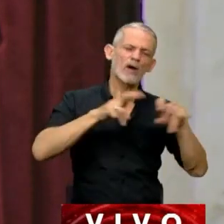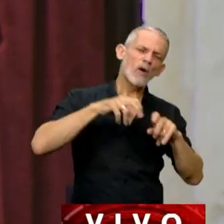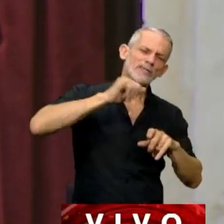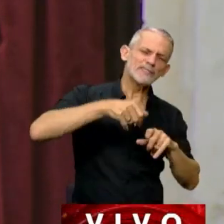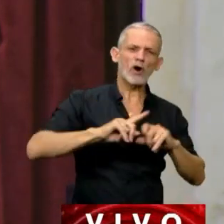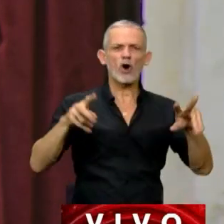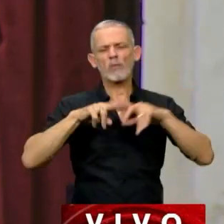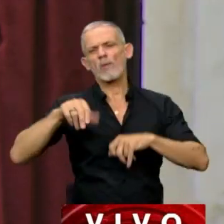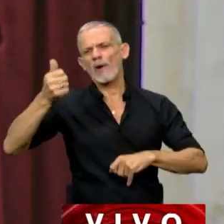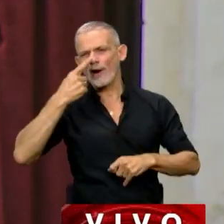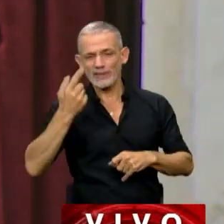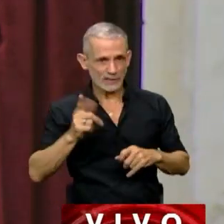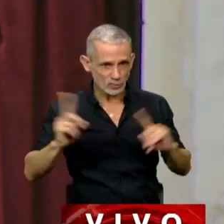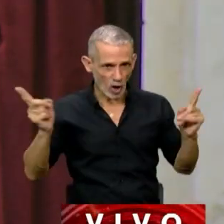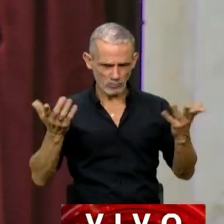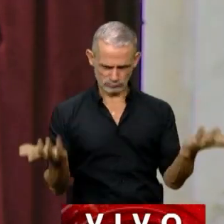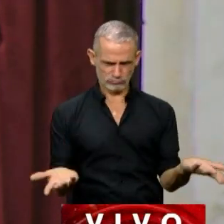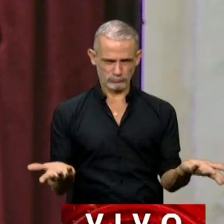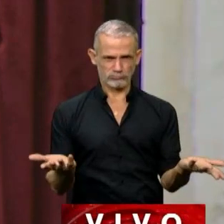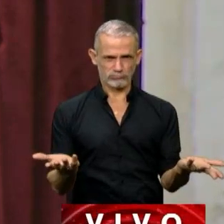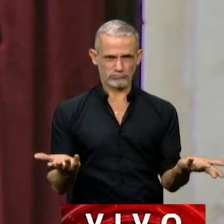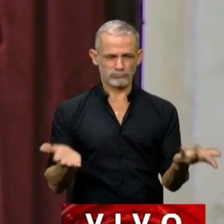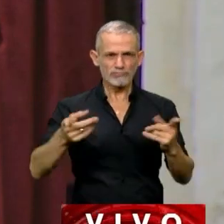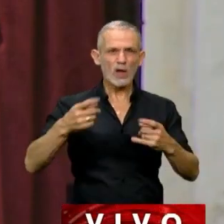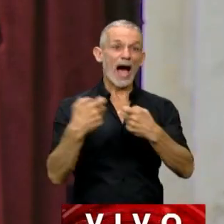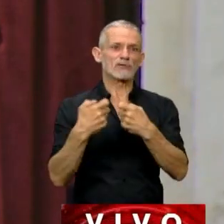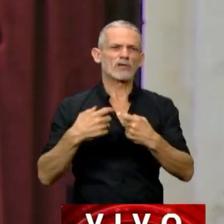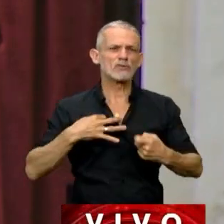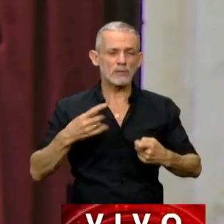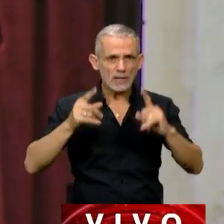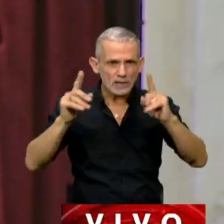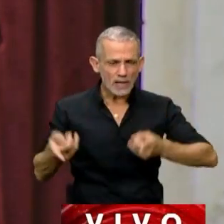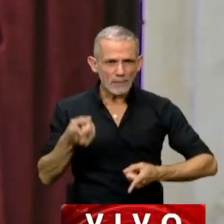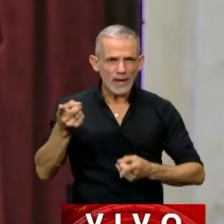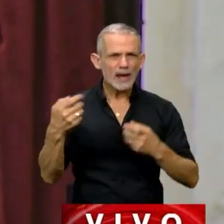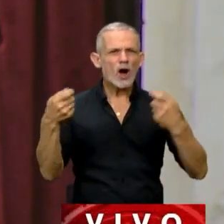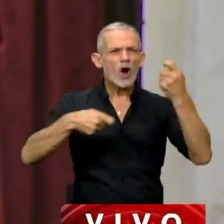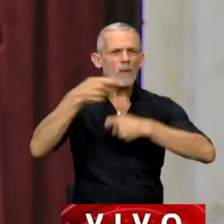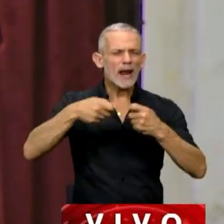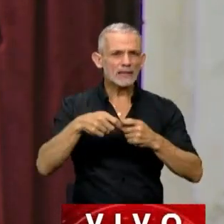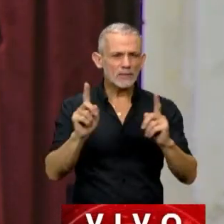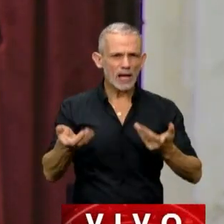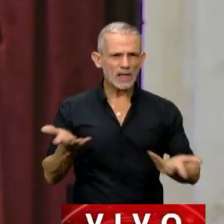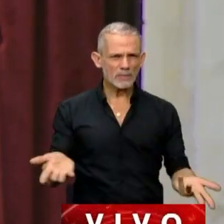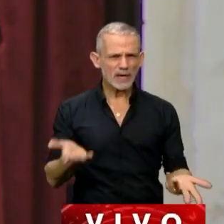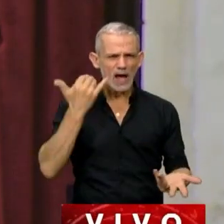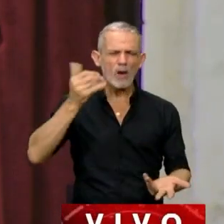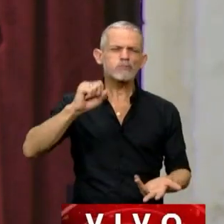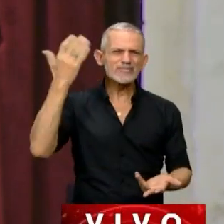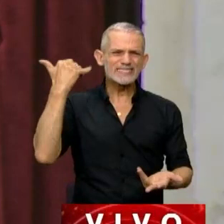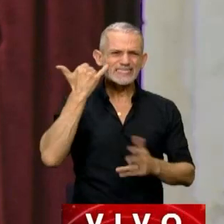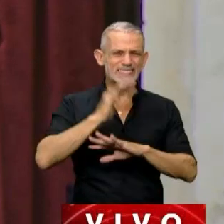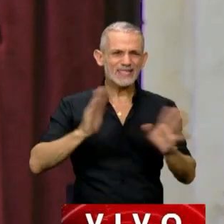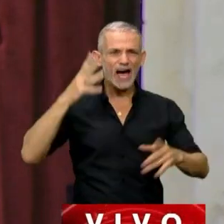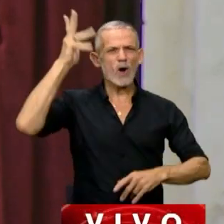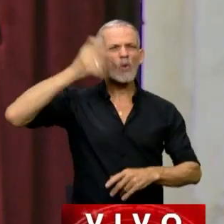no lucrativas. Eso puede afectar a asociaciones y a cooperativas. Y ya pasó, y ya se había